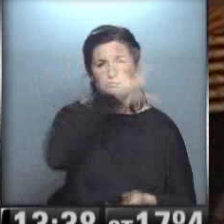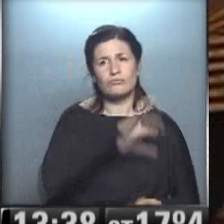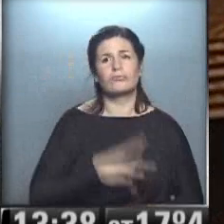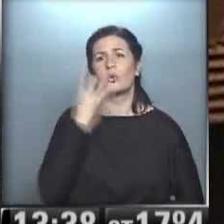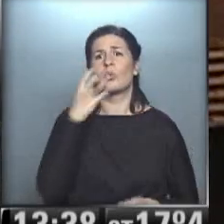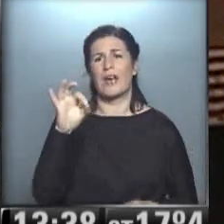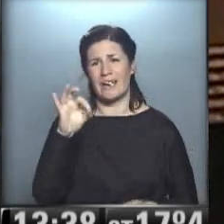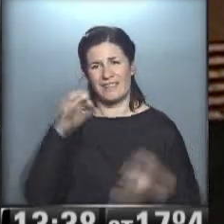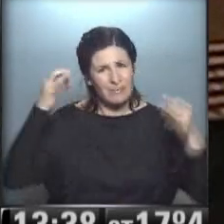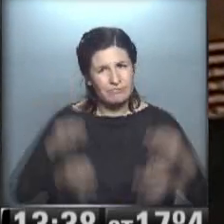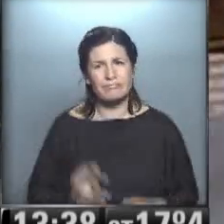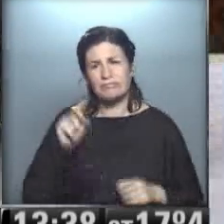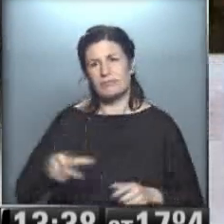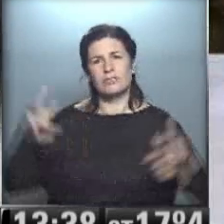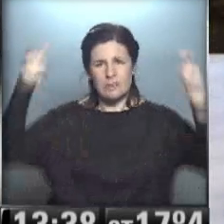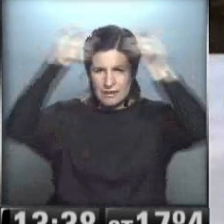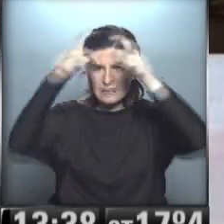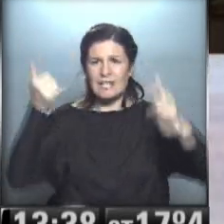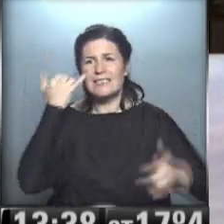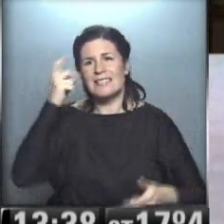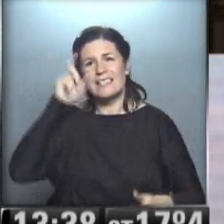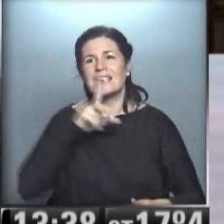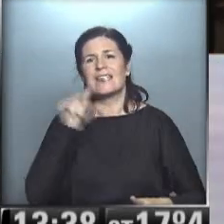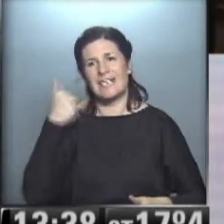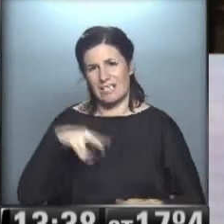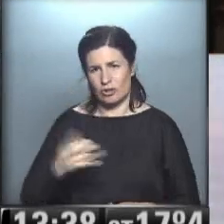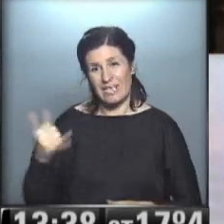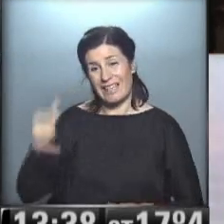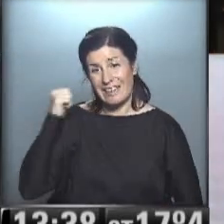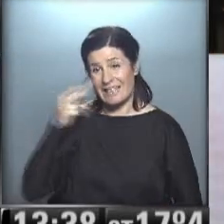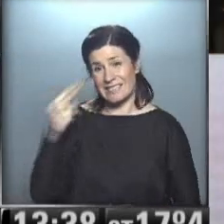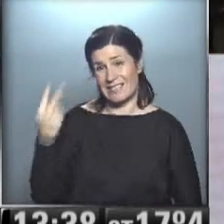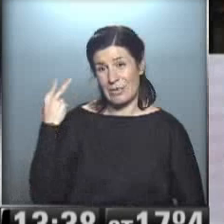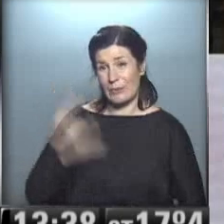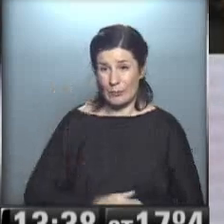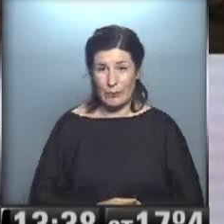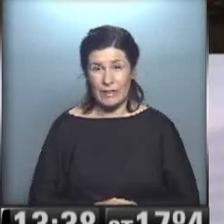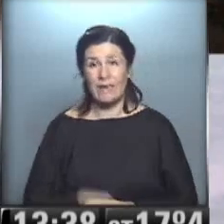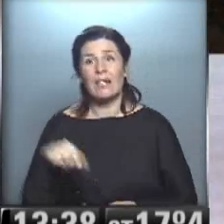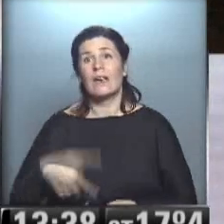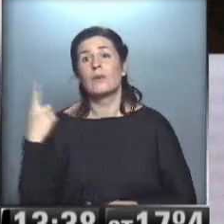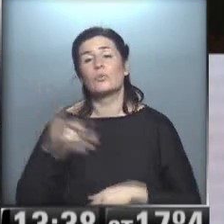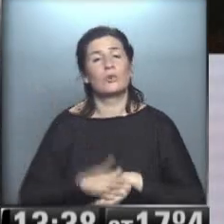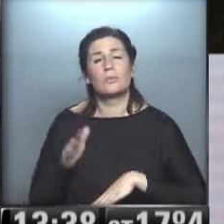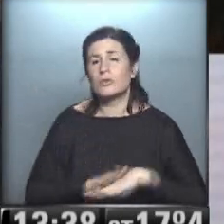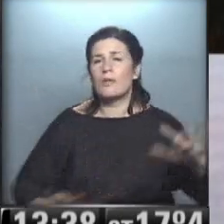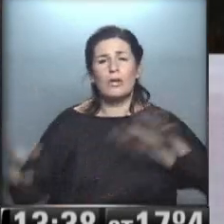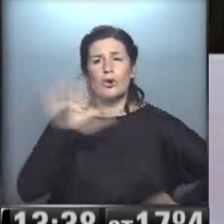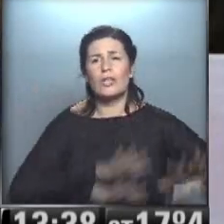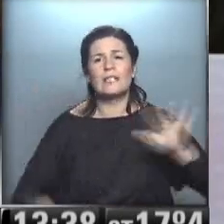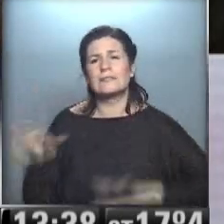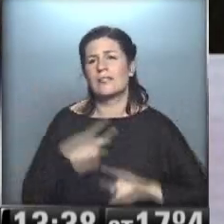veneran al santo patrono del pan y del trabajo que tenemos aquí a nuestras espaldas, pero en este caso vamos a estar con uno de los responsables de esta organización,